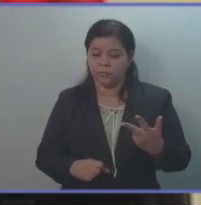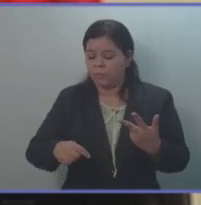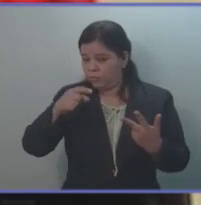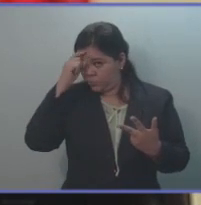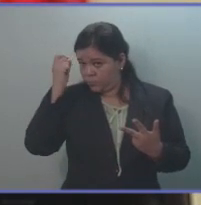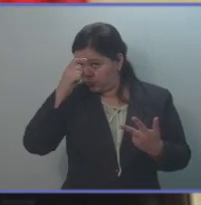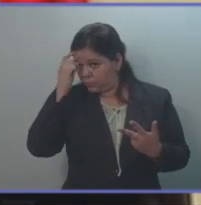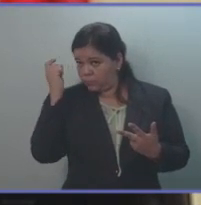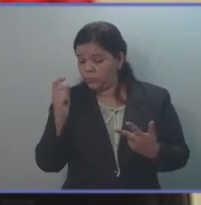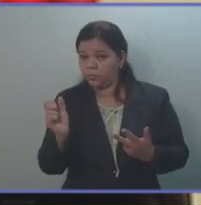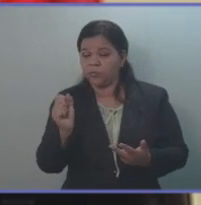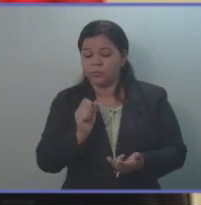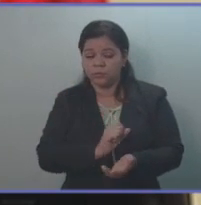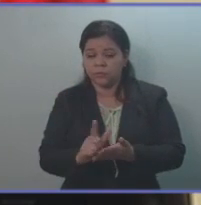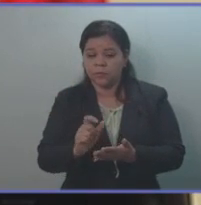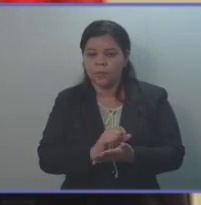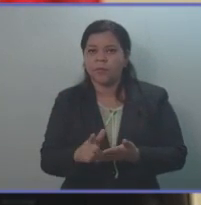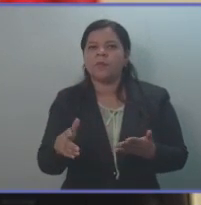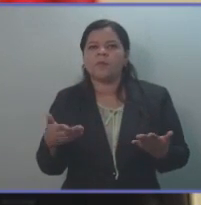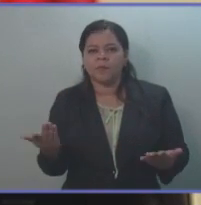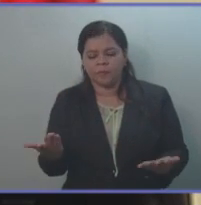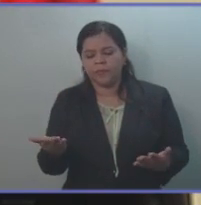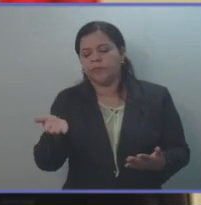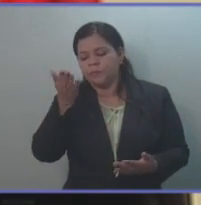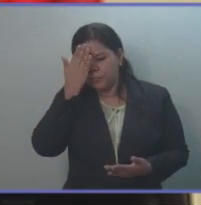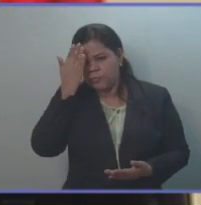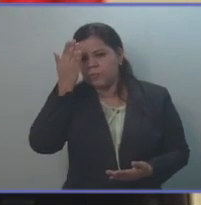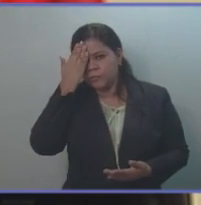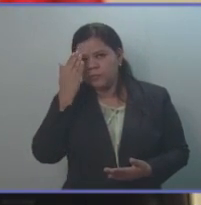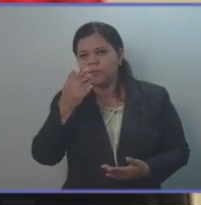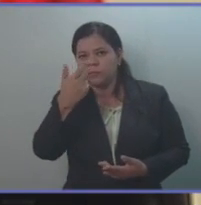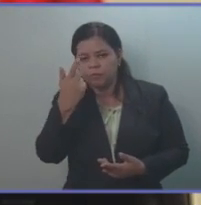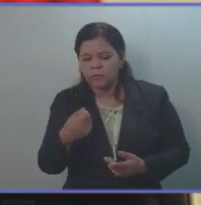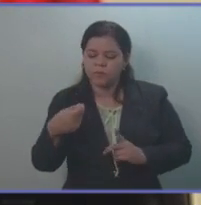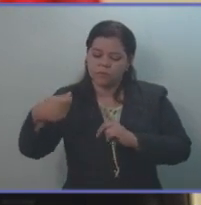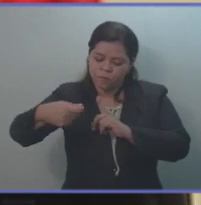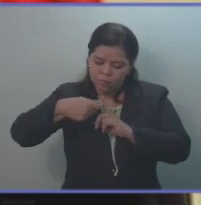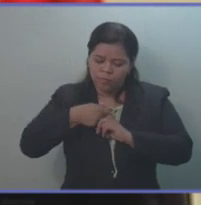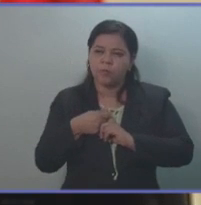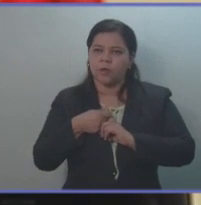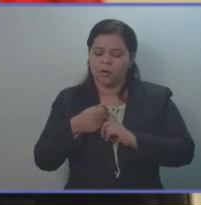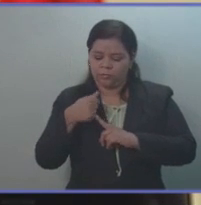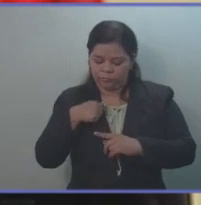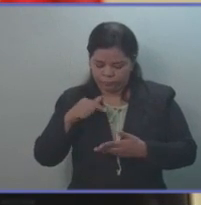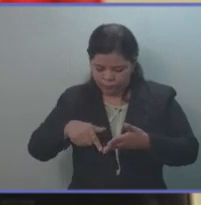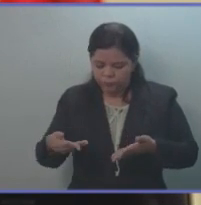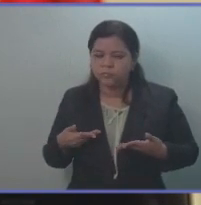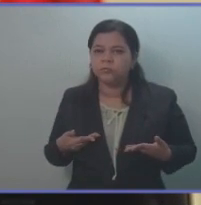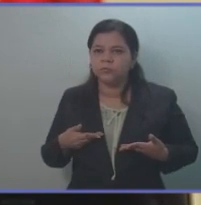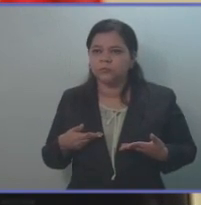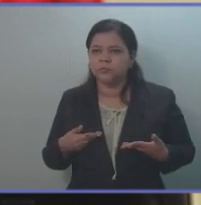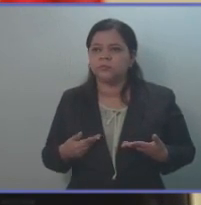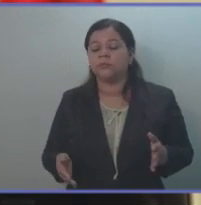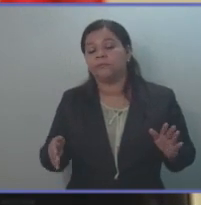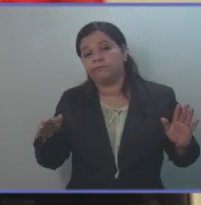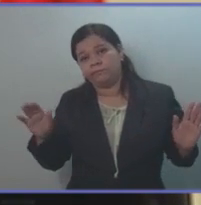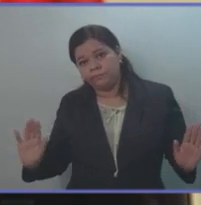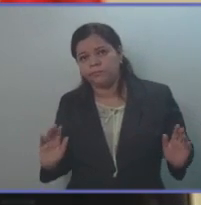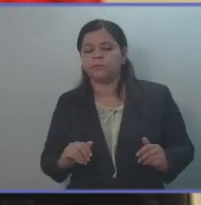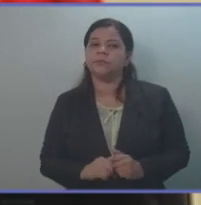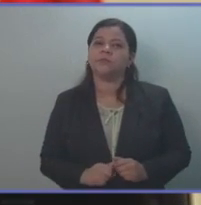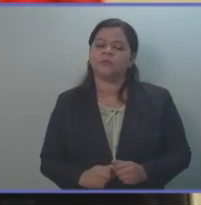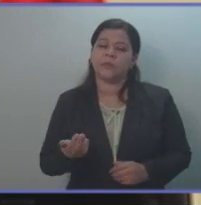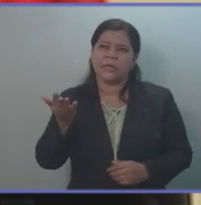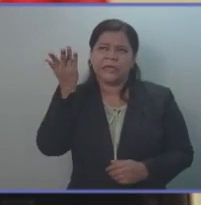del personal en las escuelas es, sin duda, el recibir el salario al que tienen derecho oportunamente. Sin embargo,